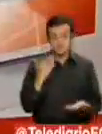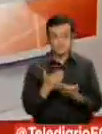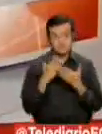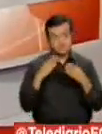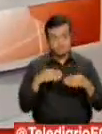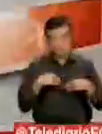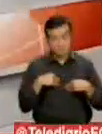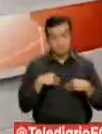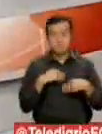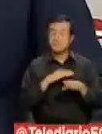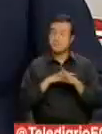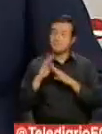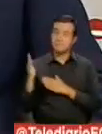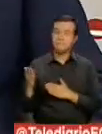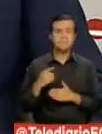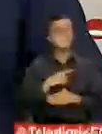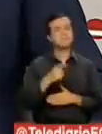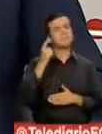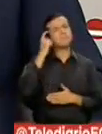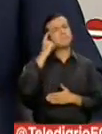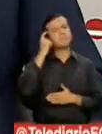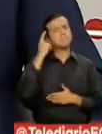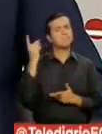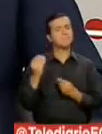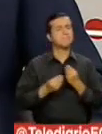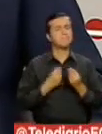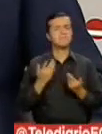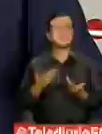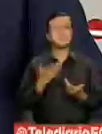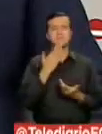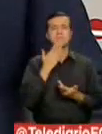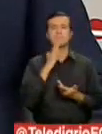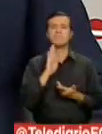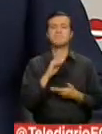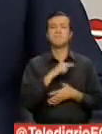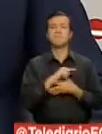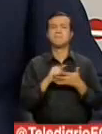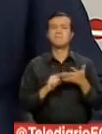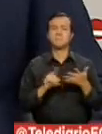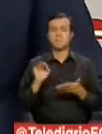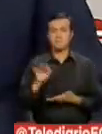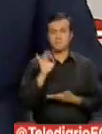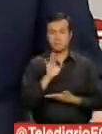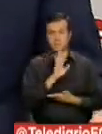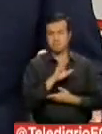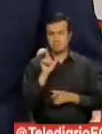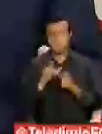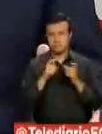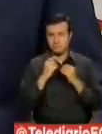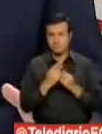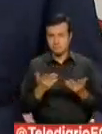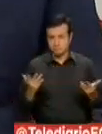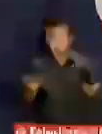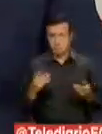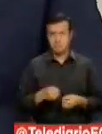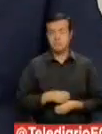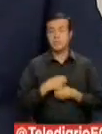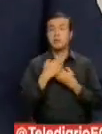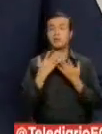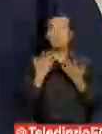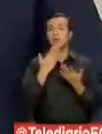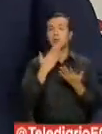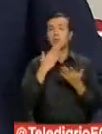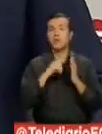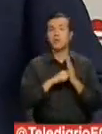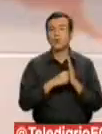esta invitación. ¿Cuáles son las conclusiones suyas y de su representada sobre el informe de